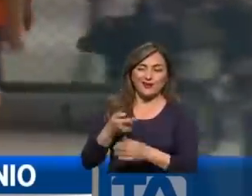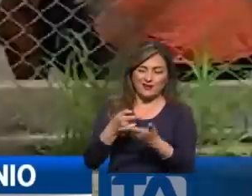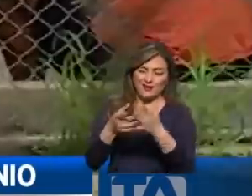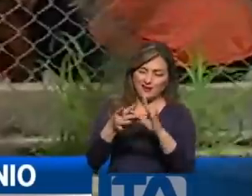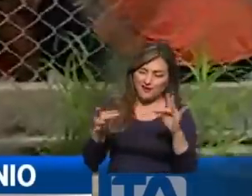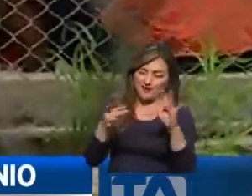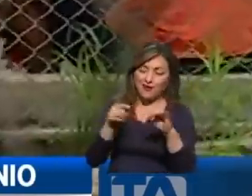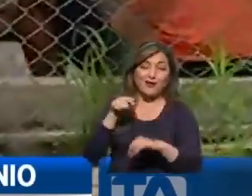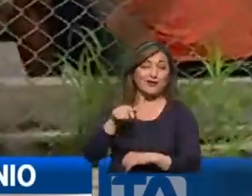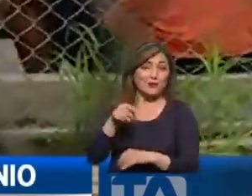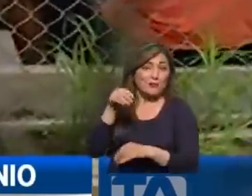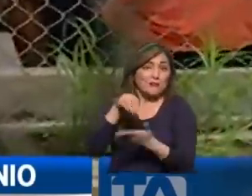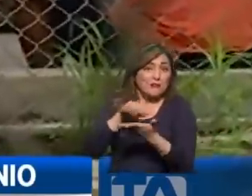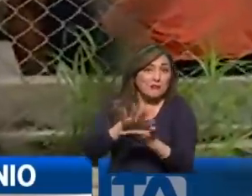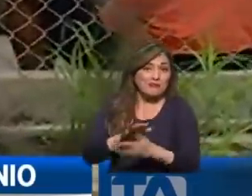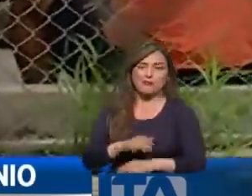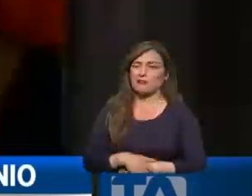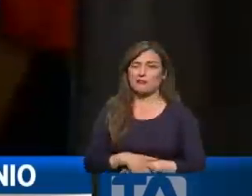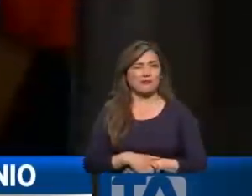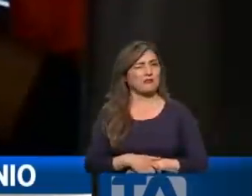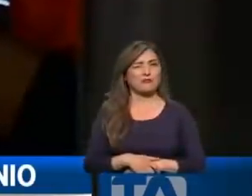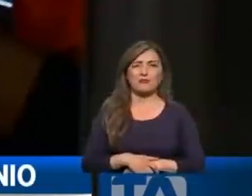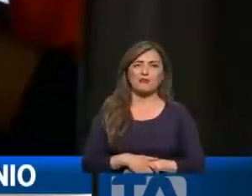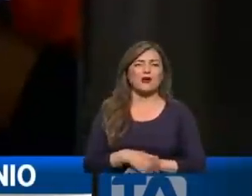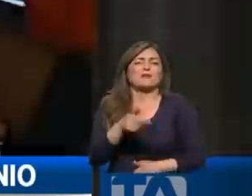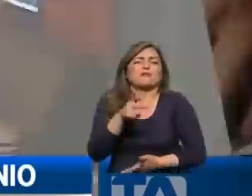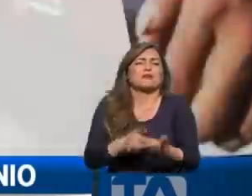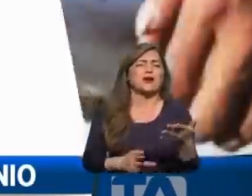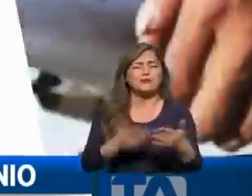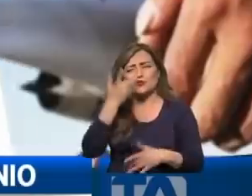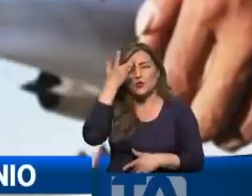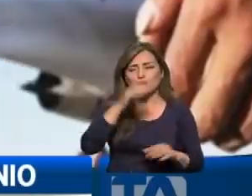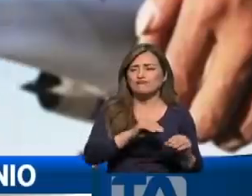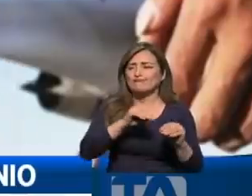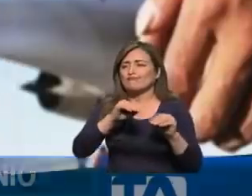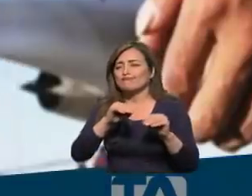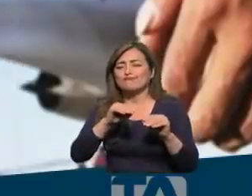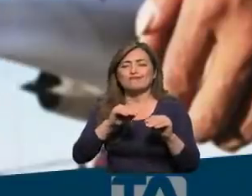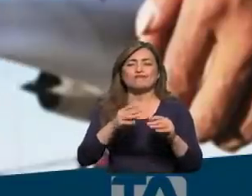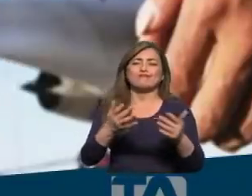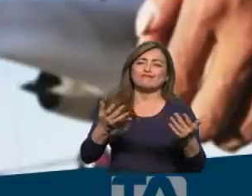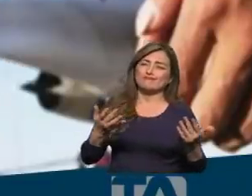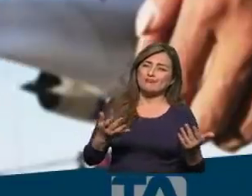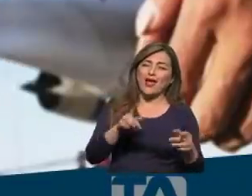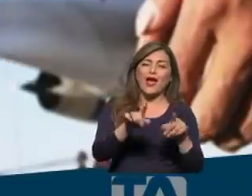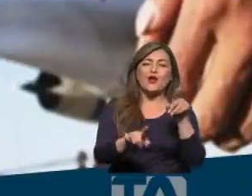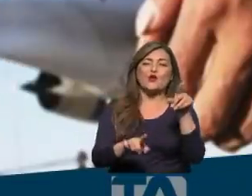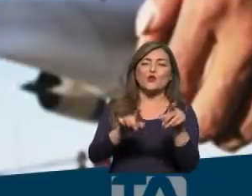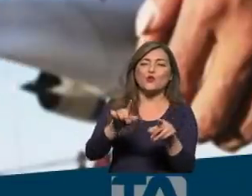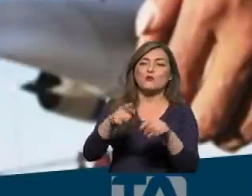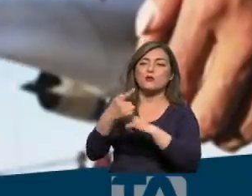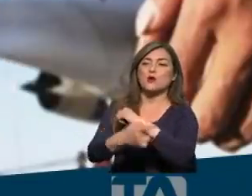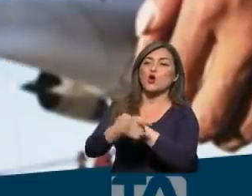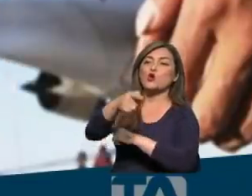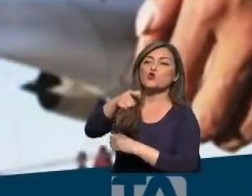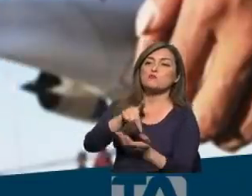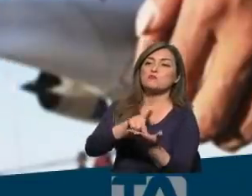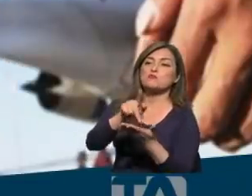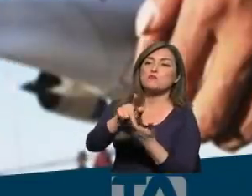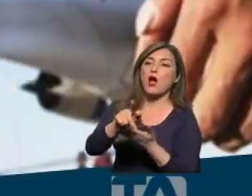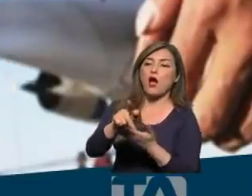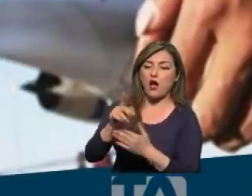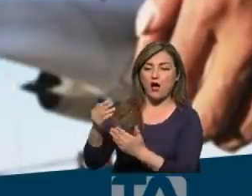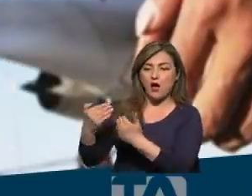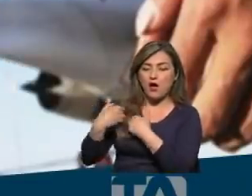así. Y es que dentro de los impedimentos para efectuar el traslado, está tener indemnizaciones de responsabilidad civil pendientes